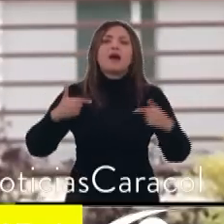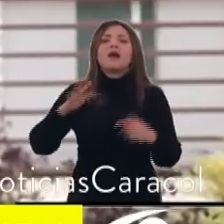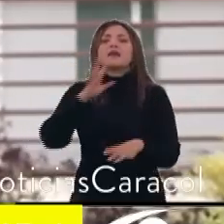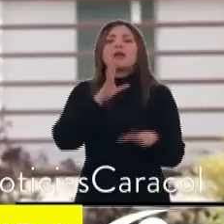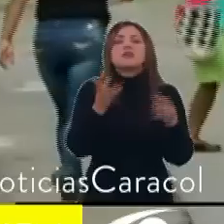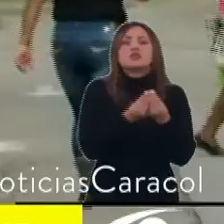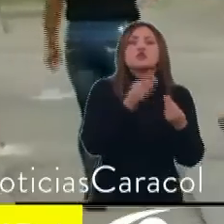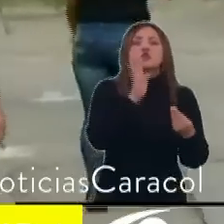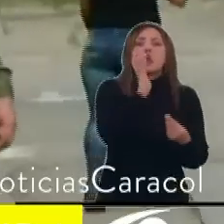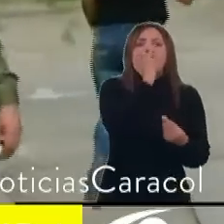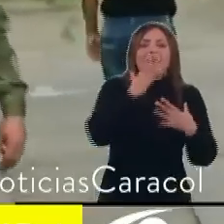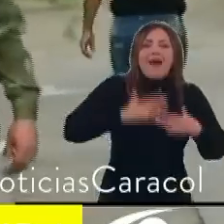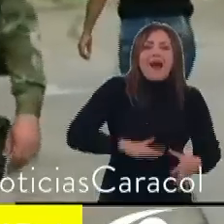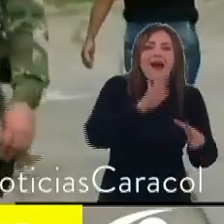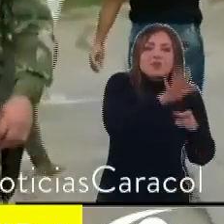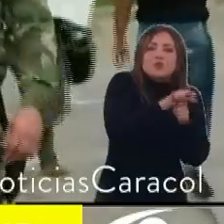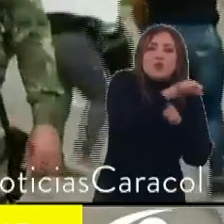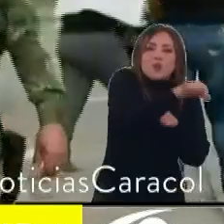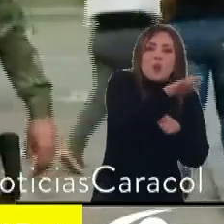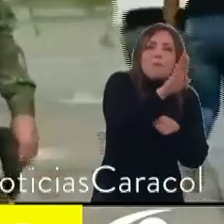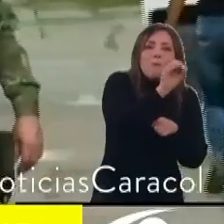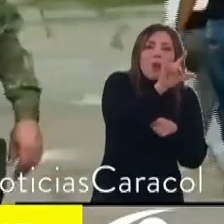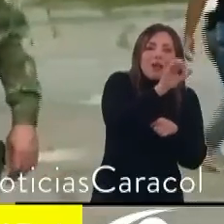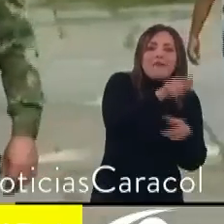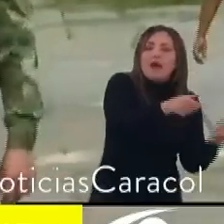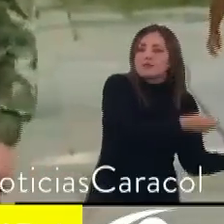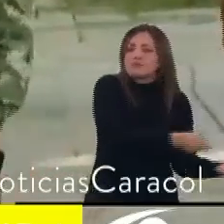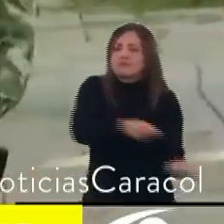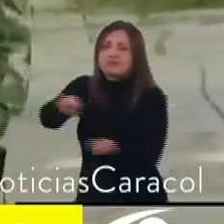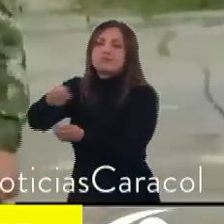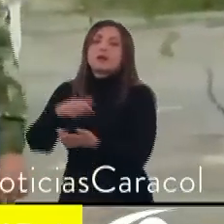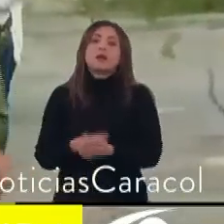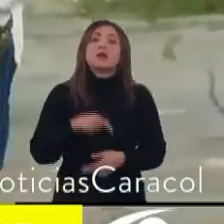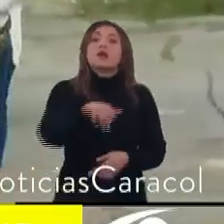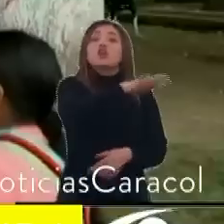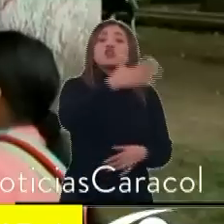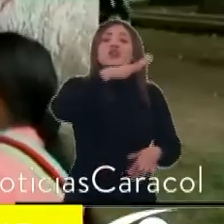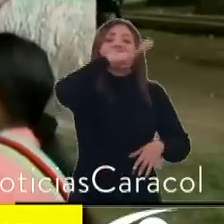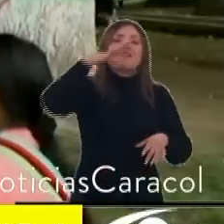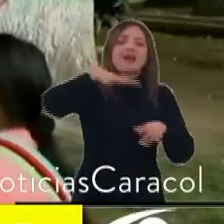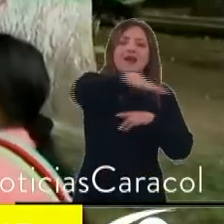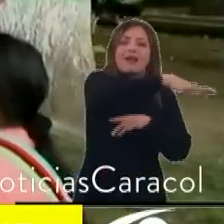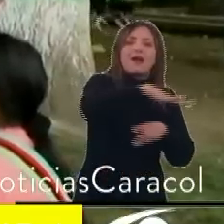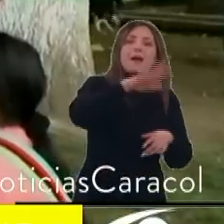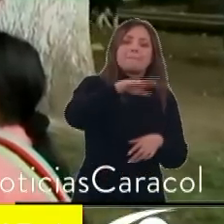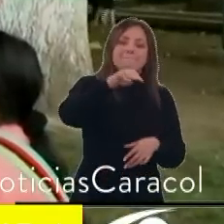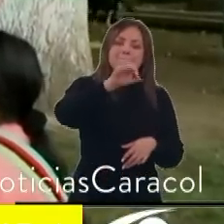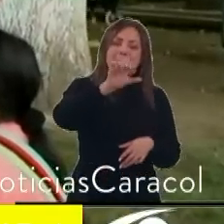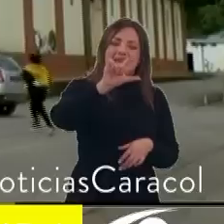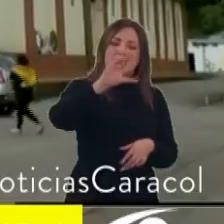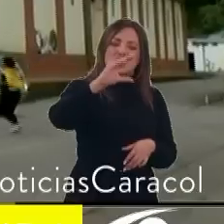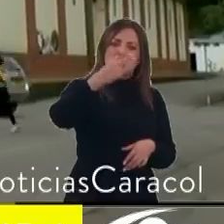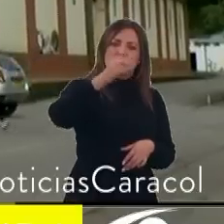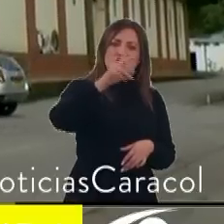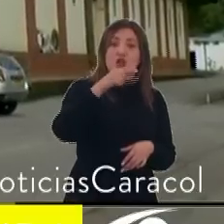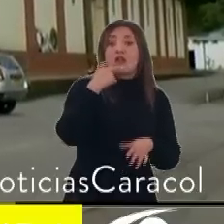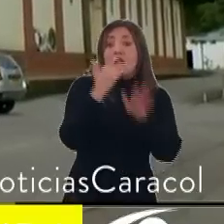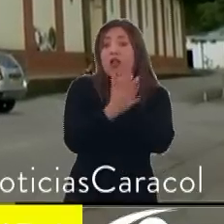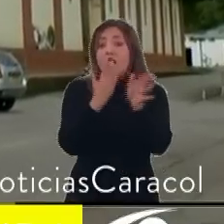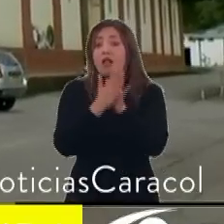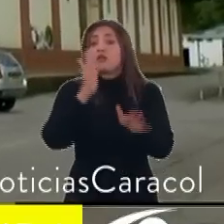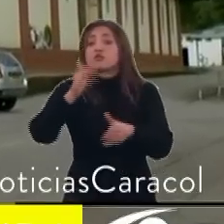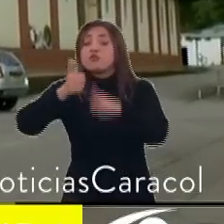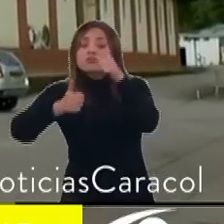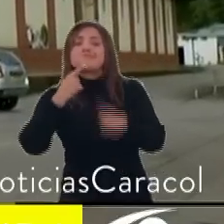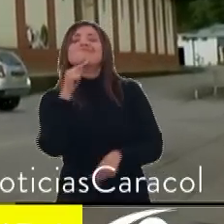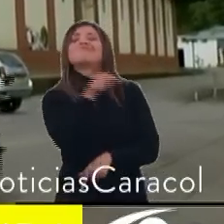defensa civil de este mismo municipio. El ataque armado se presentó en la vereda Morales, corregimiento de Melchor, zona donde, según las autoridades, hay